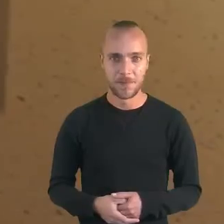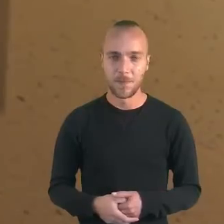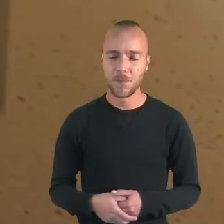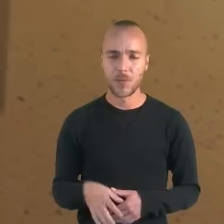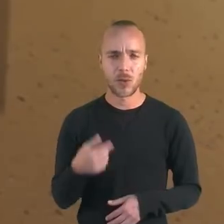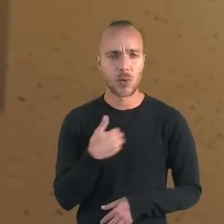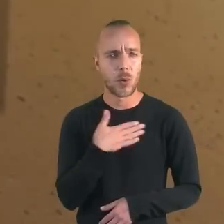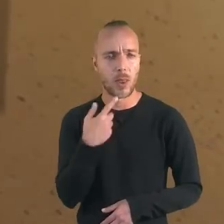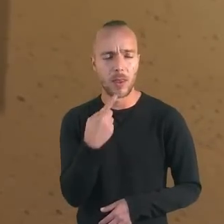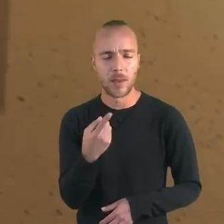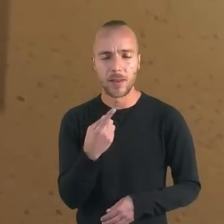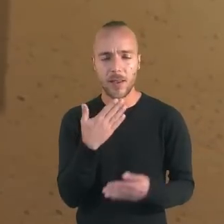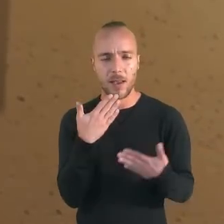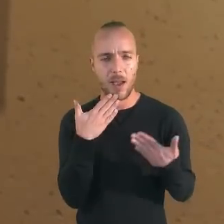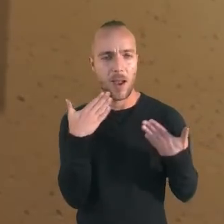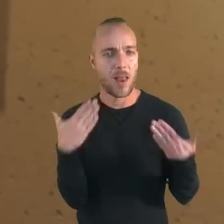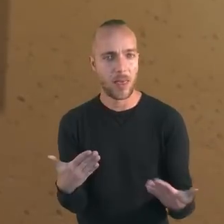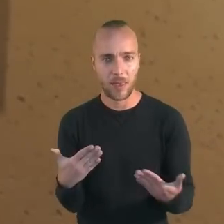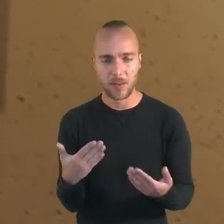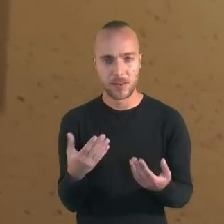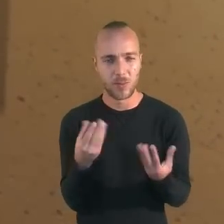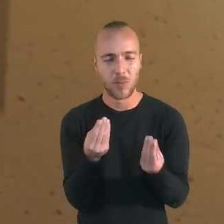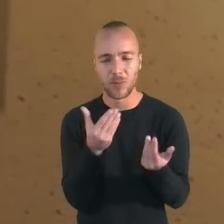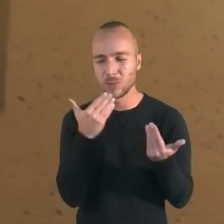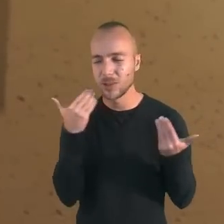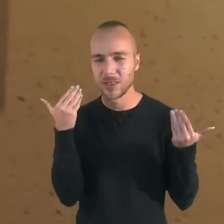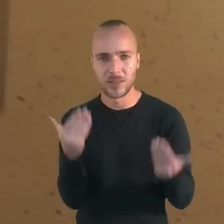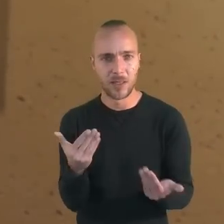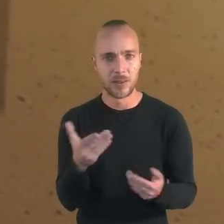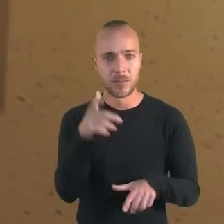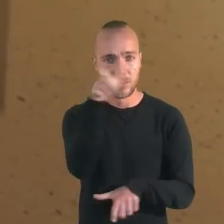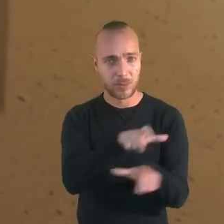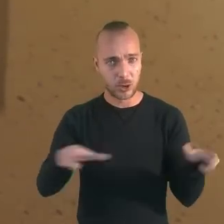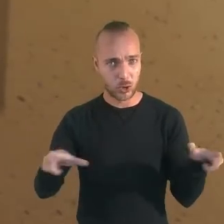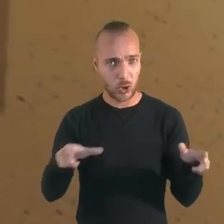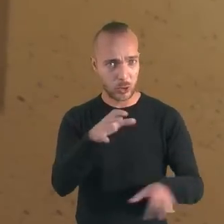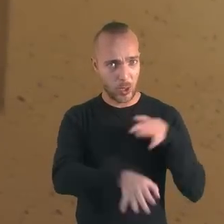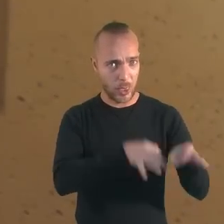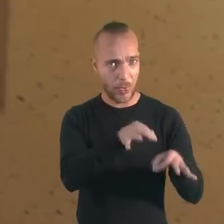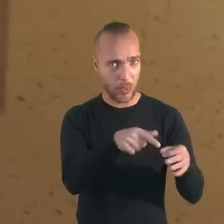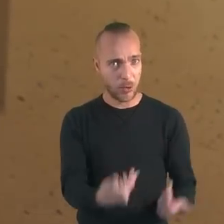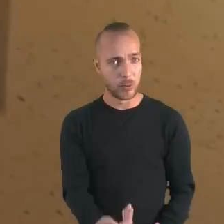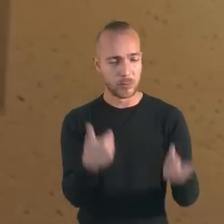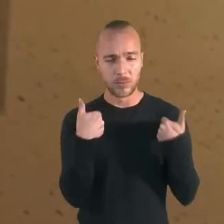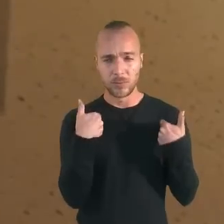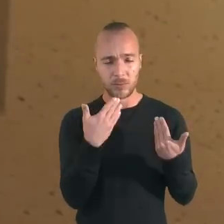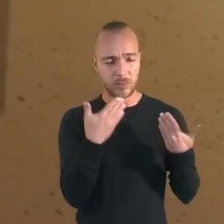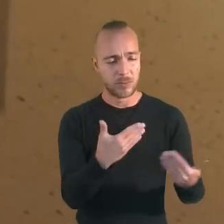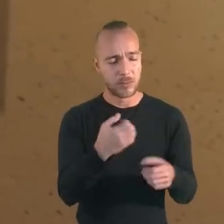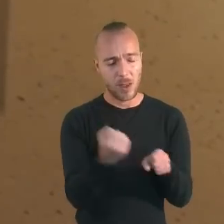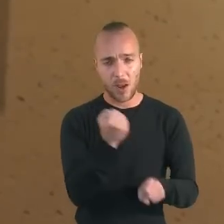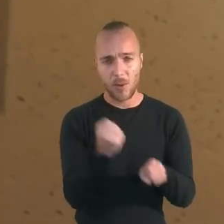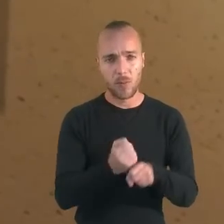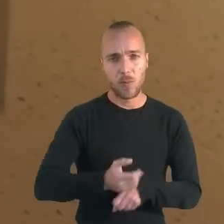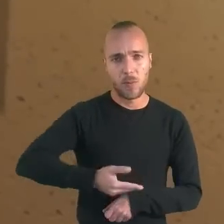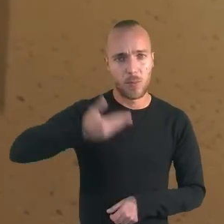Yo quiero dar las gracias, un millón de gracias a todas las personas que se han ocupado de la organización, del tiempo que han estado aquí, a todos